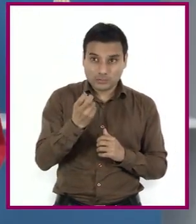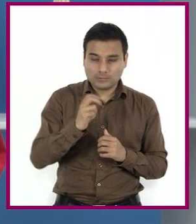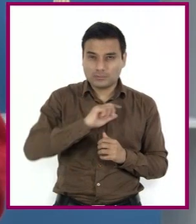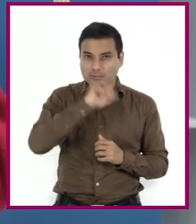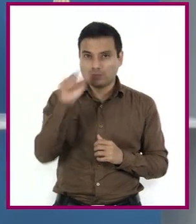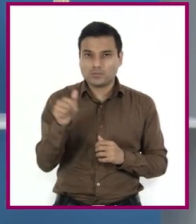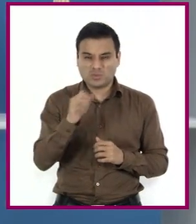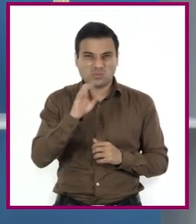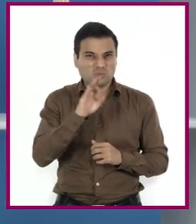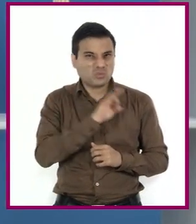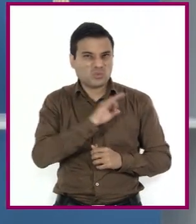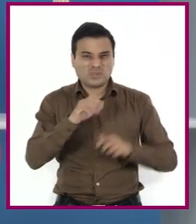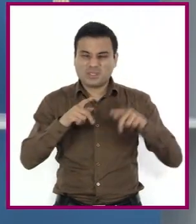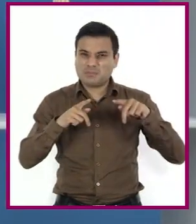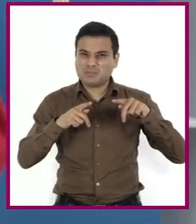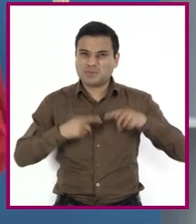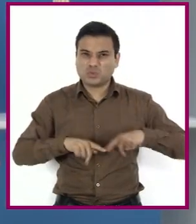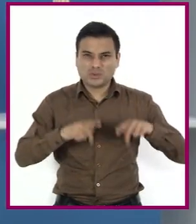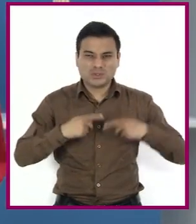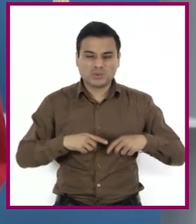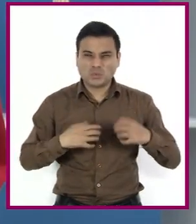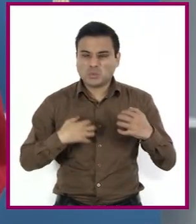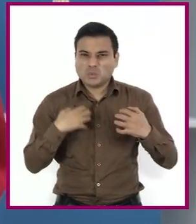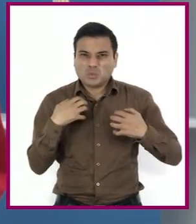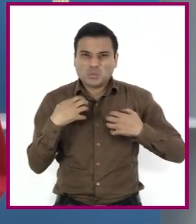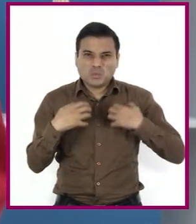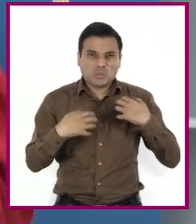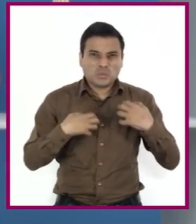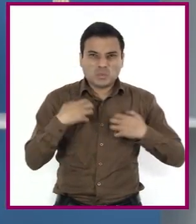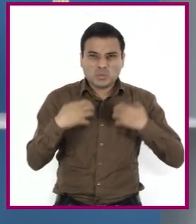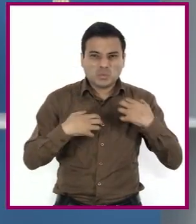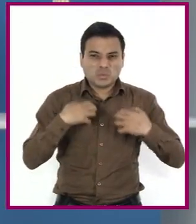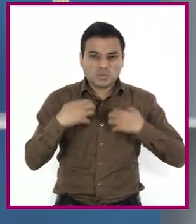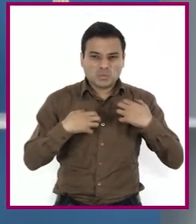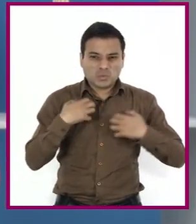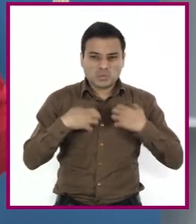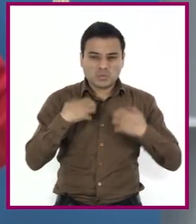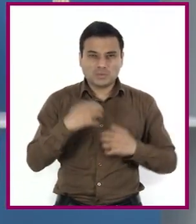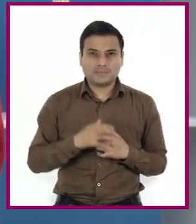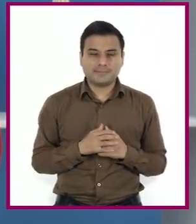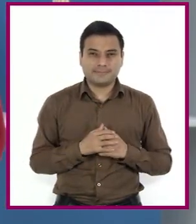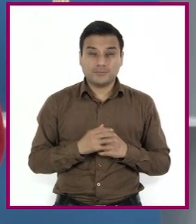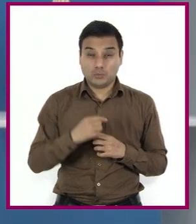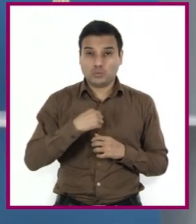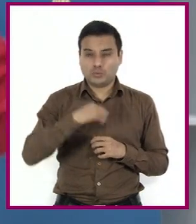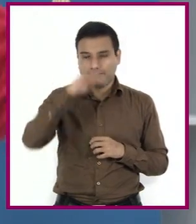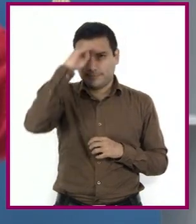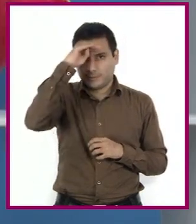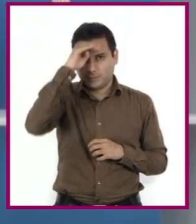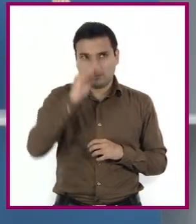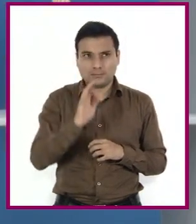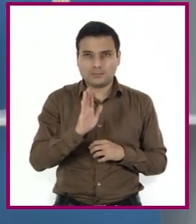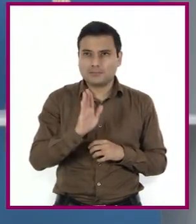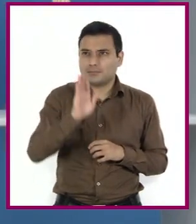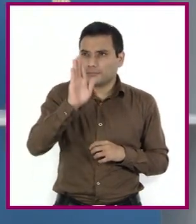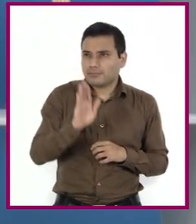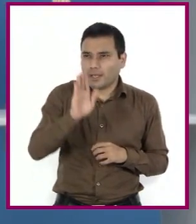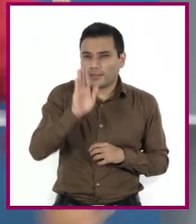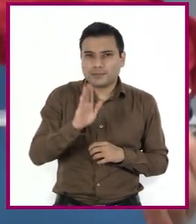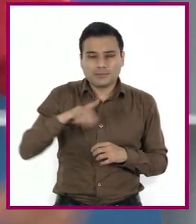provocar enojos y reclamos de los equipos y seguidores, considero que es lo mismo que hacen nuestras